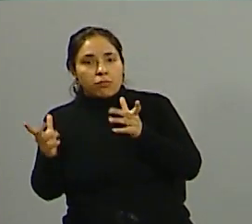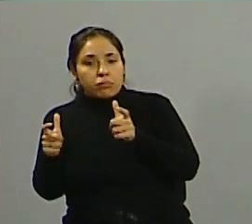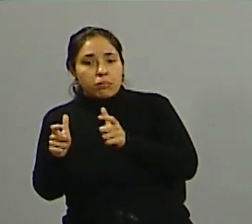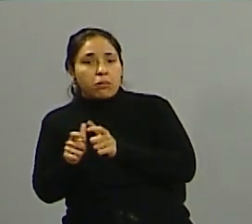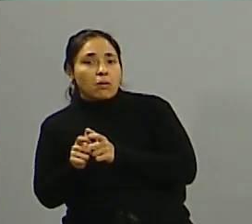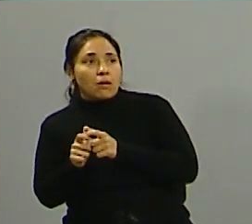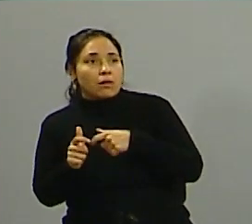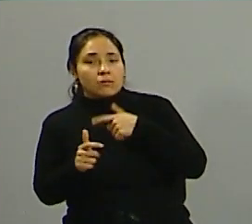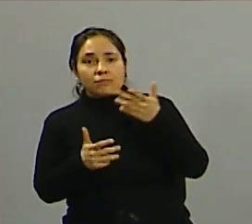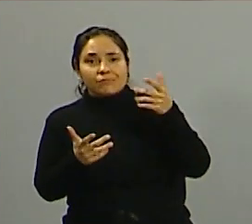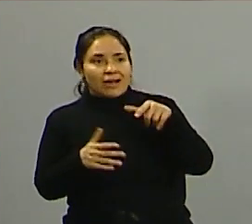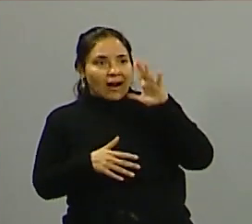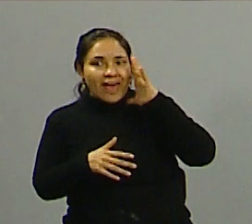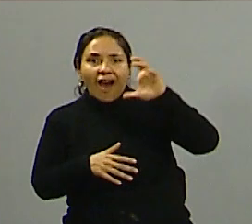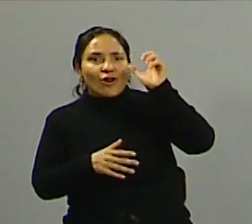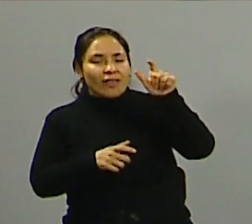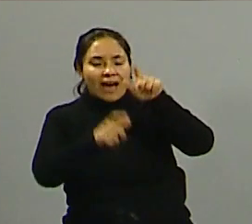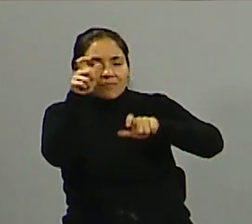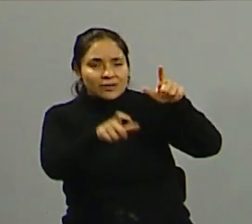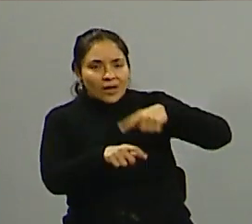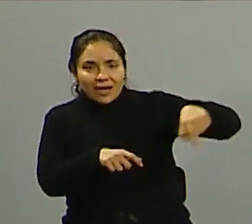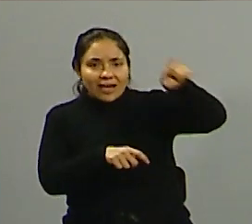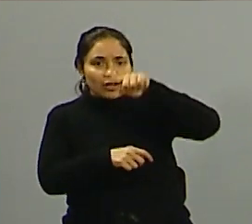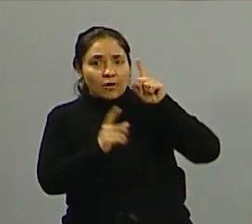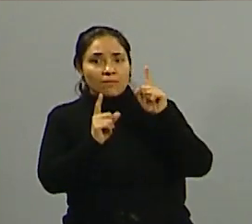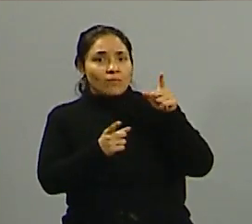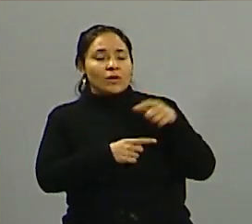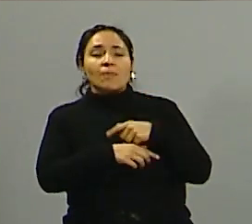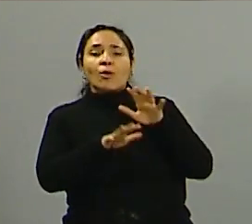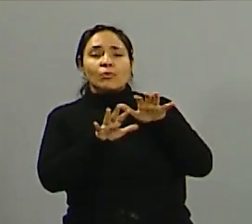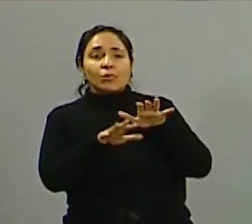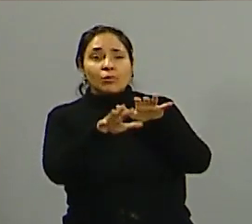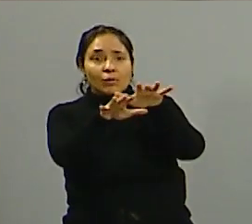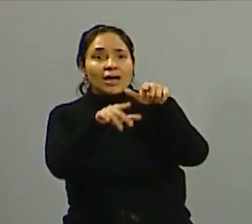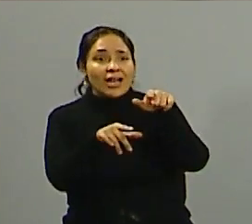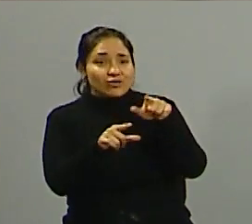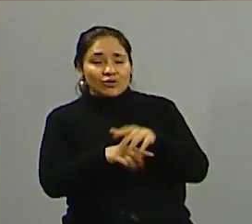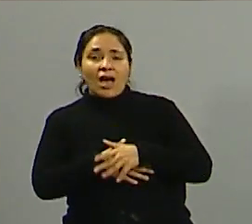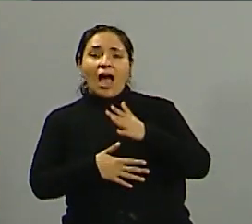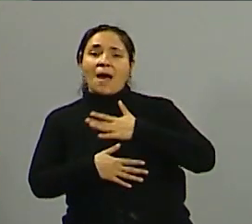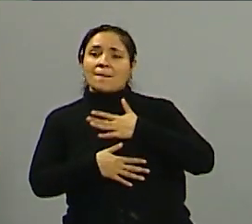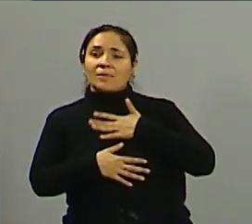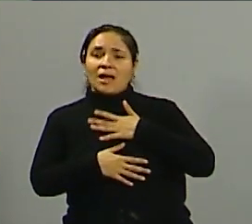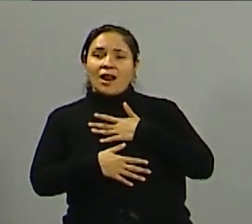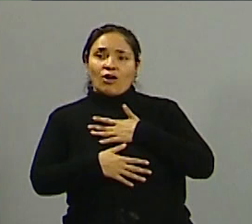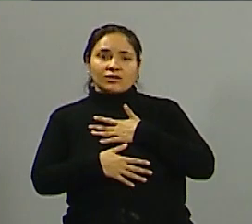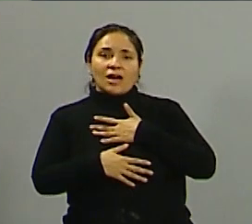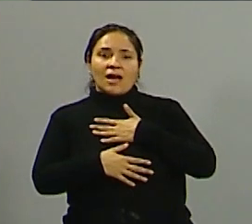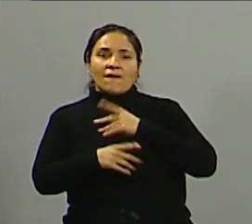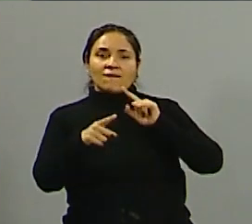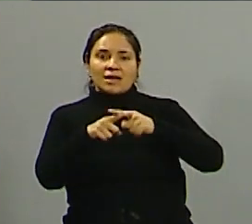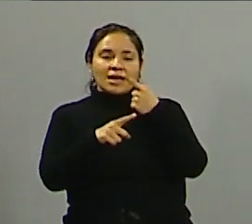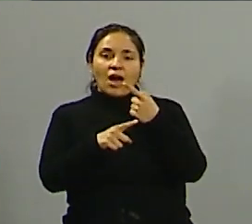esa gesta cuyana en este caso. A mí me molesta mucho que pasen los feriados. Te